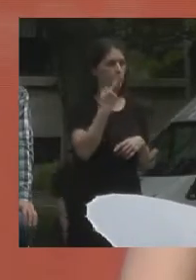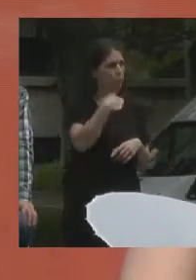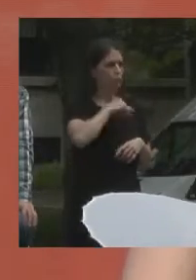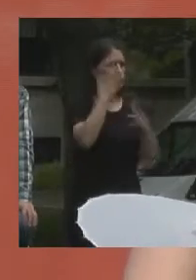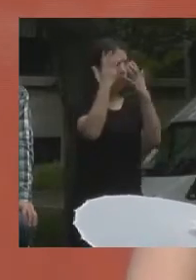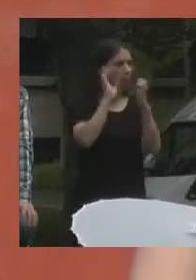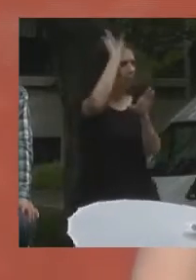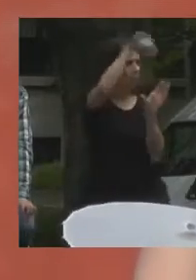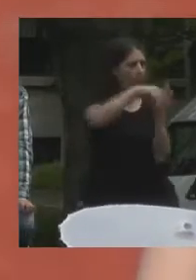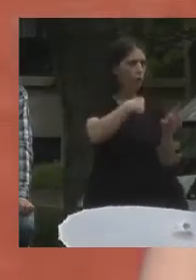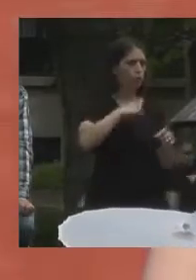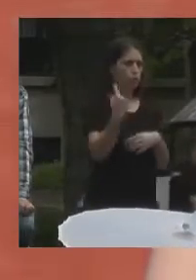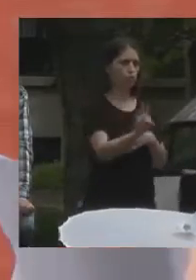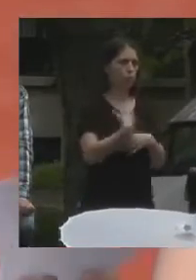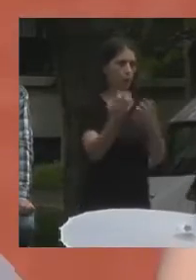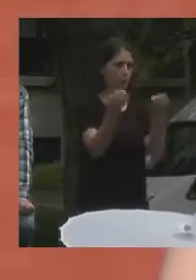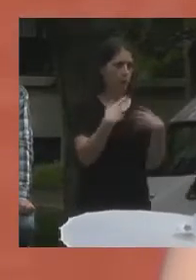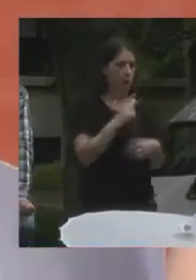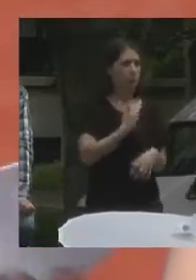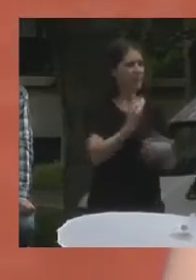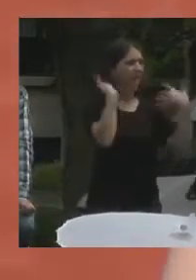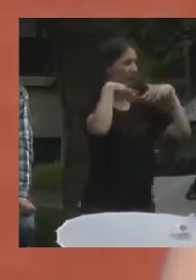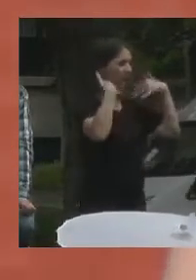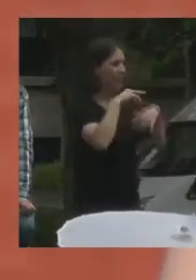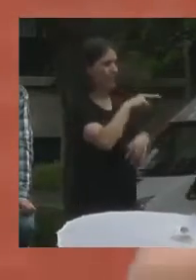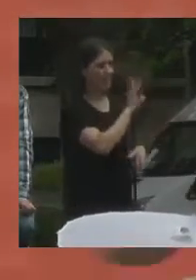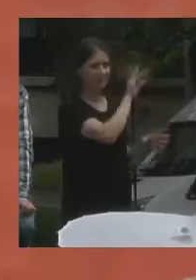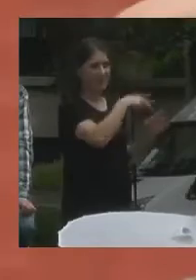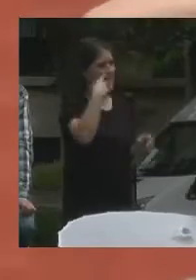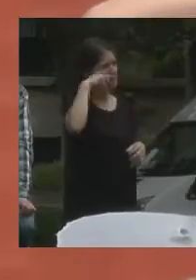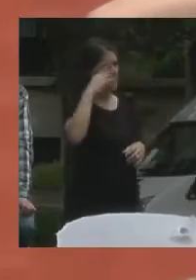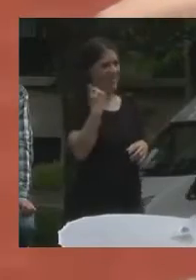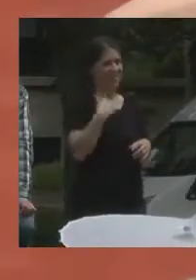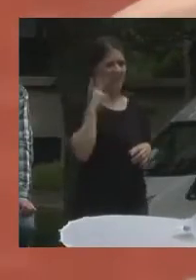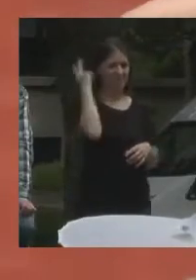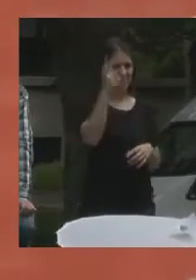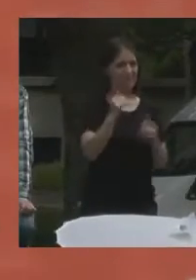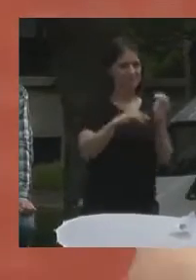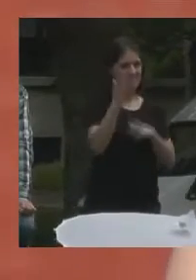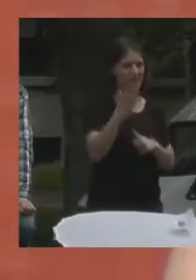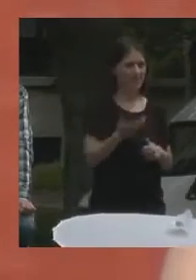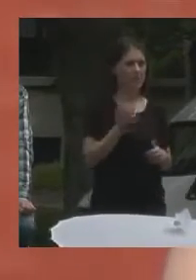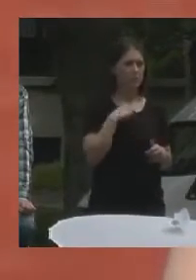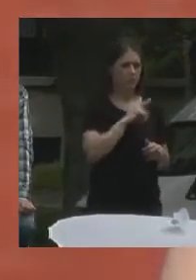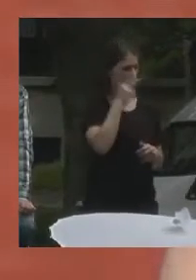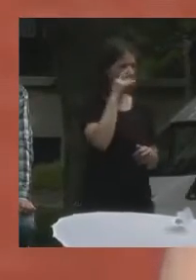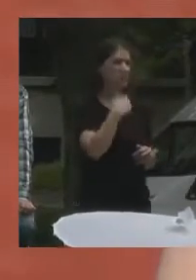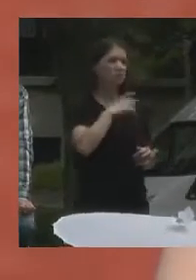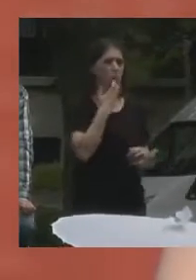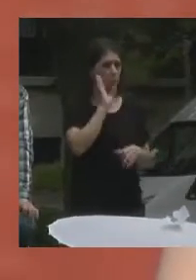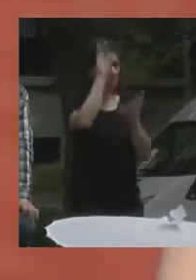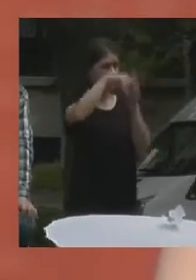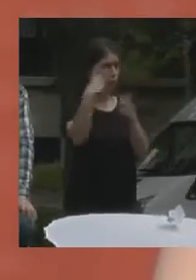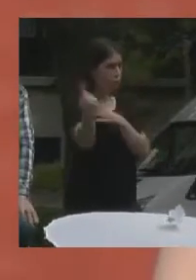dentro. Solos ali dentro. Bueno, entón ten máis experiencia, que leva aí máis de 2 anos. Eu digo vos que se nos quedamos solos